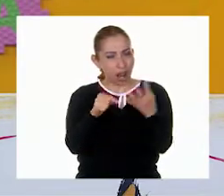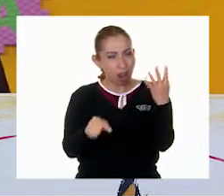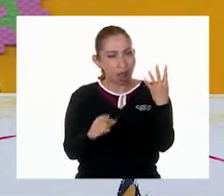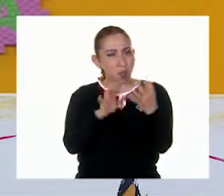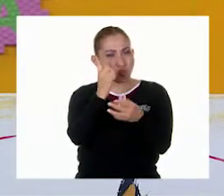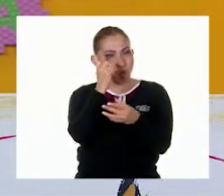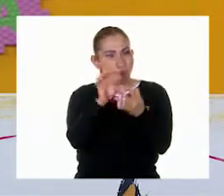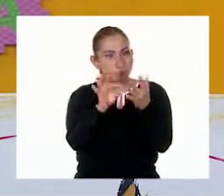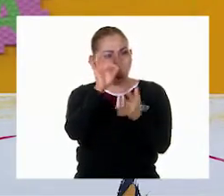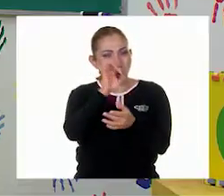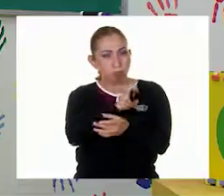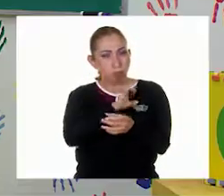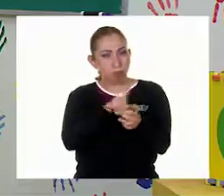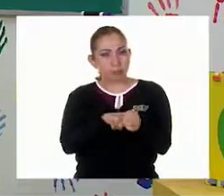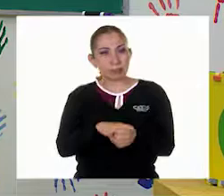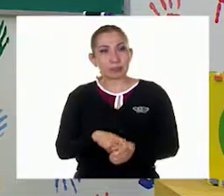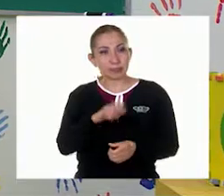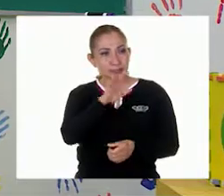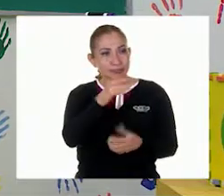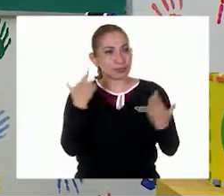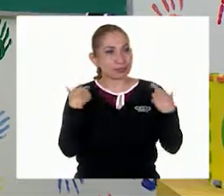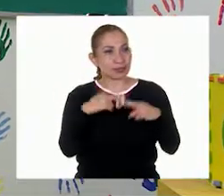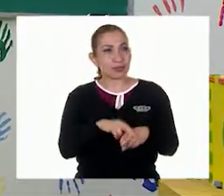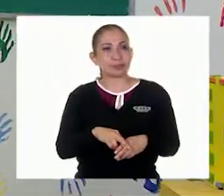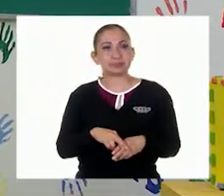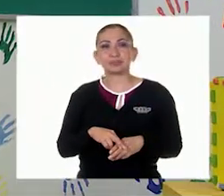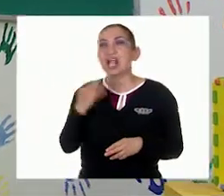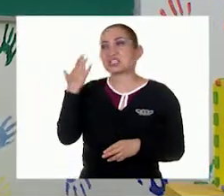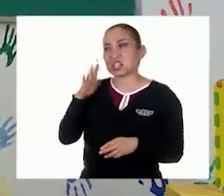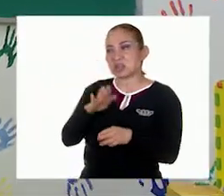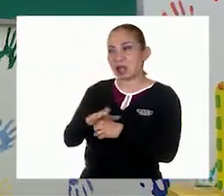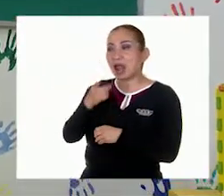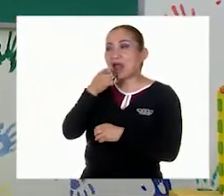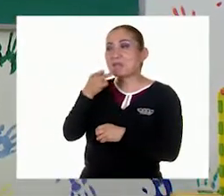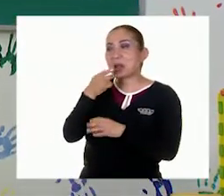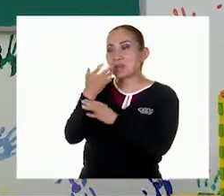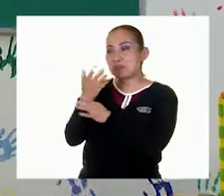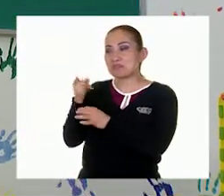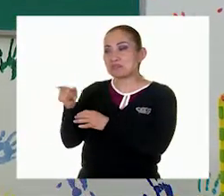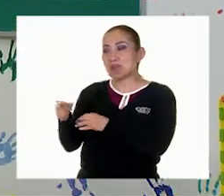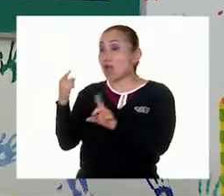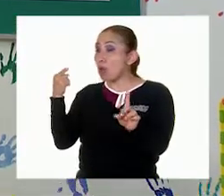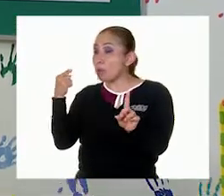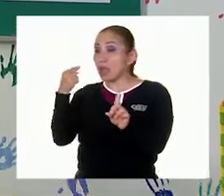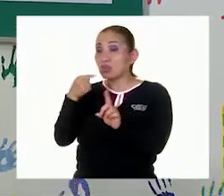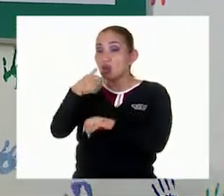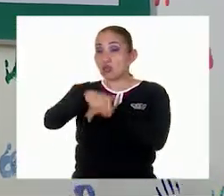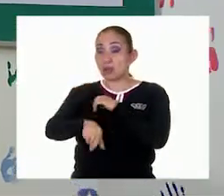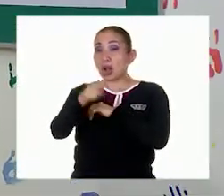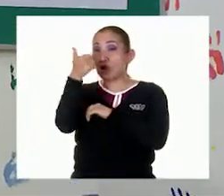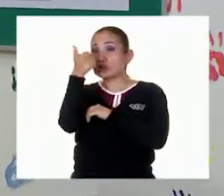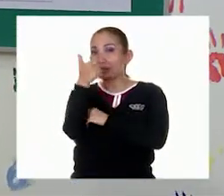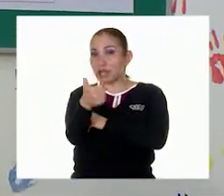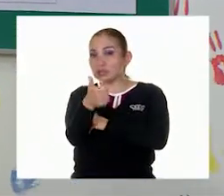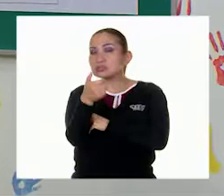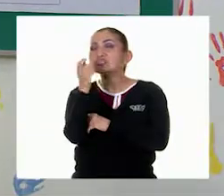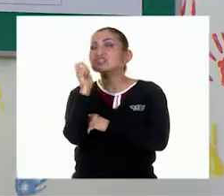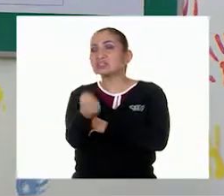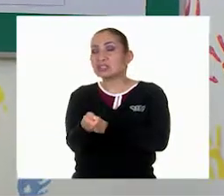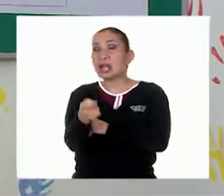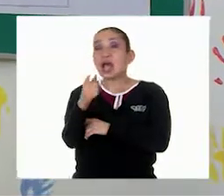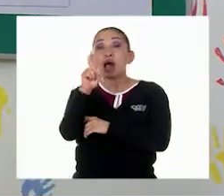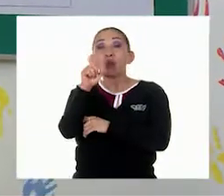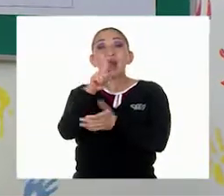¡Claro! A ver, maestra. Ya sé a cuál te refieres, Gloria. ¿Sí? El objetivo número 6,